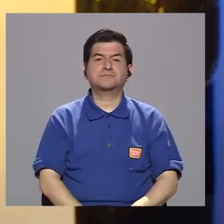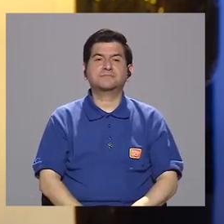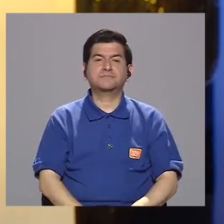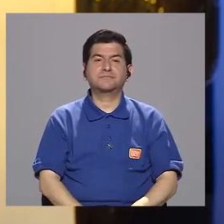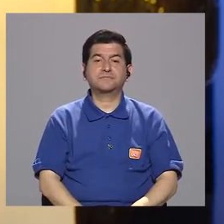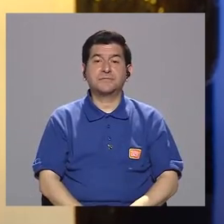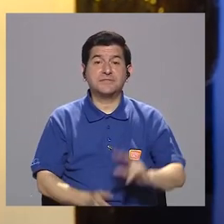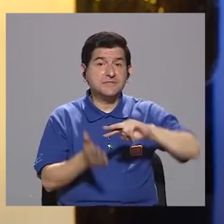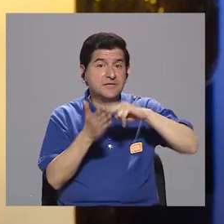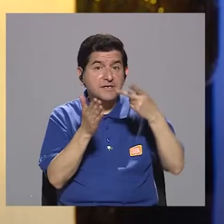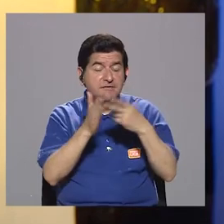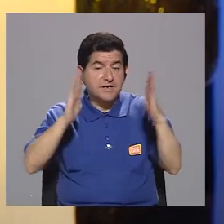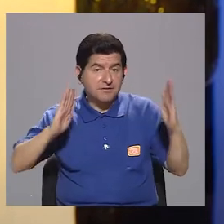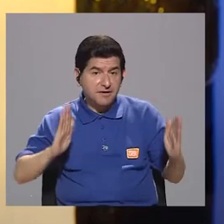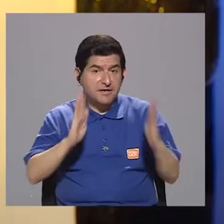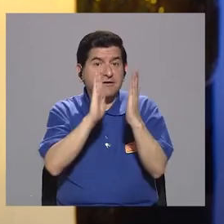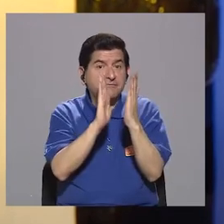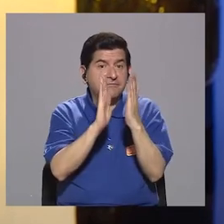era enfrentarse